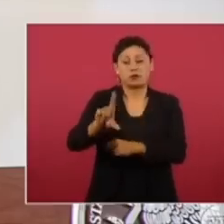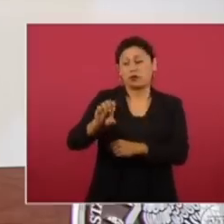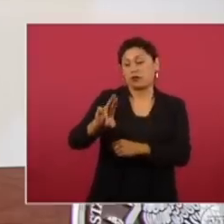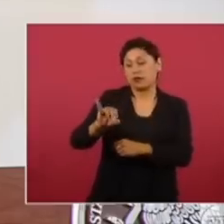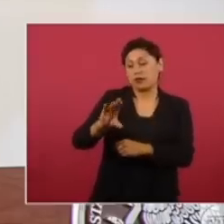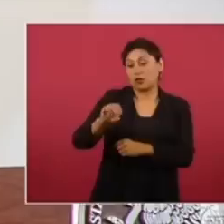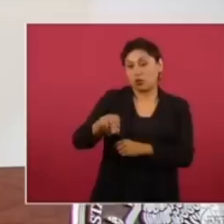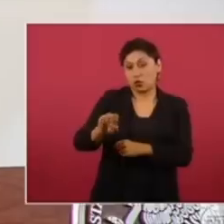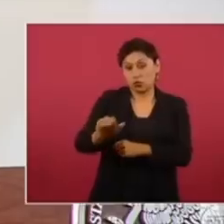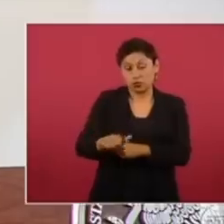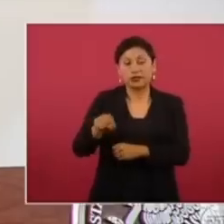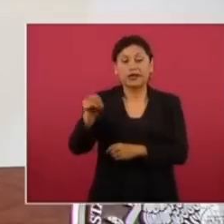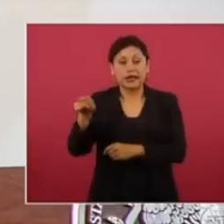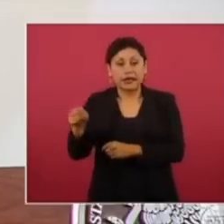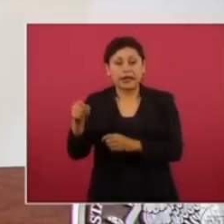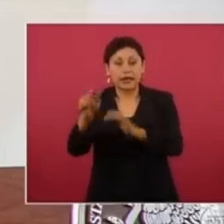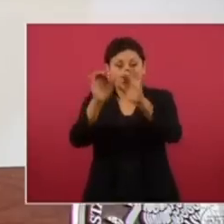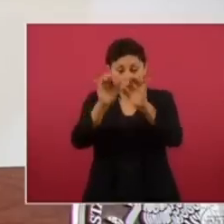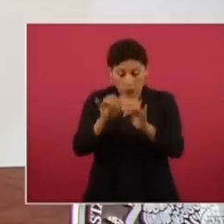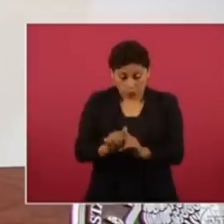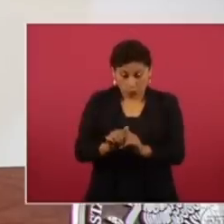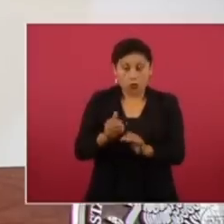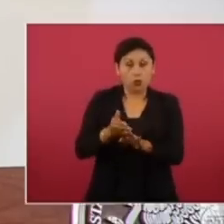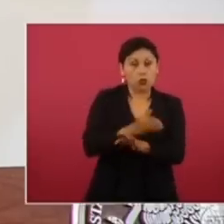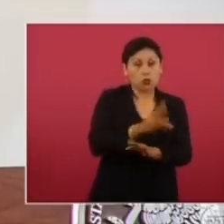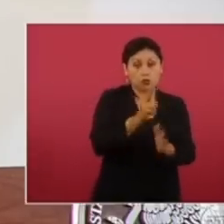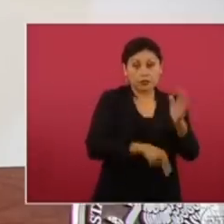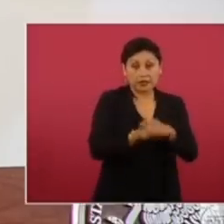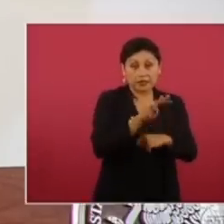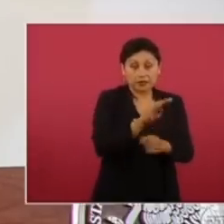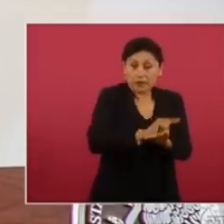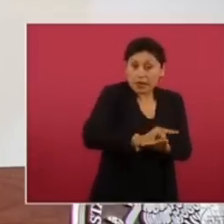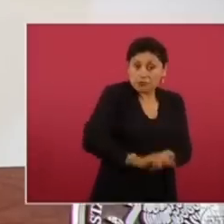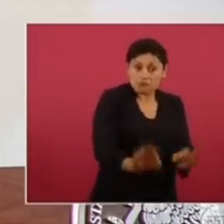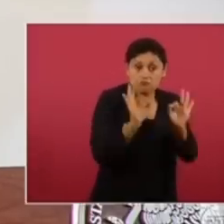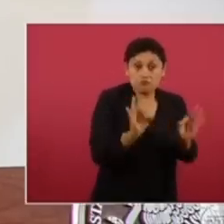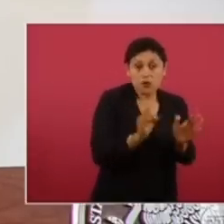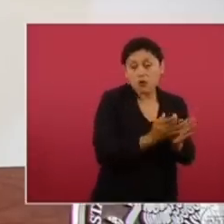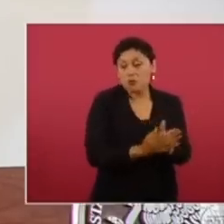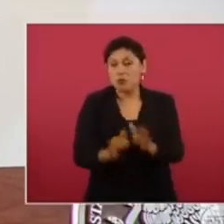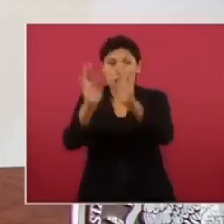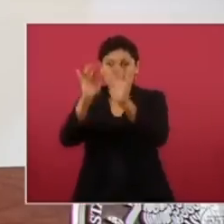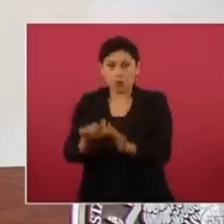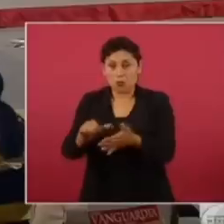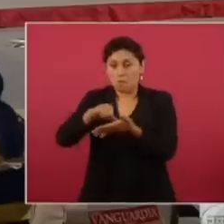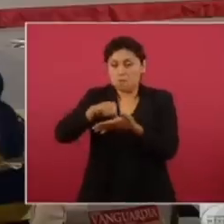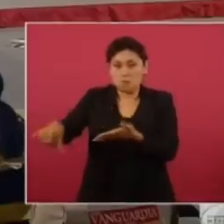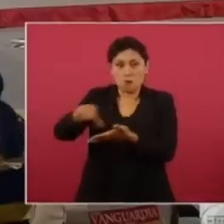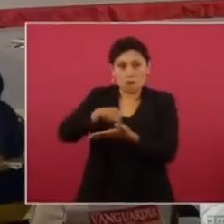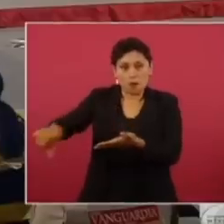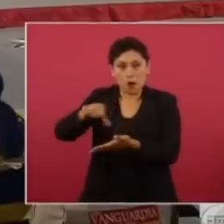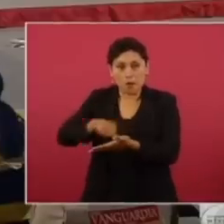de dictámenes con opiniones limpias en 2019 a dictámenes con abstención de opinión